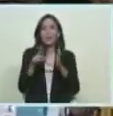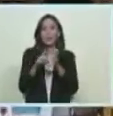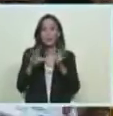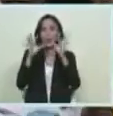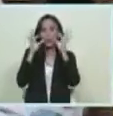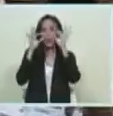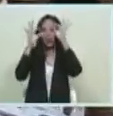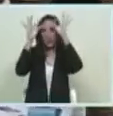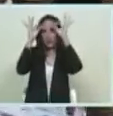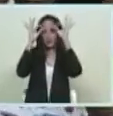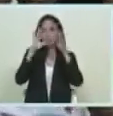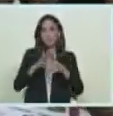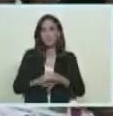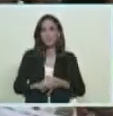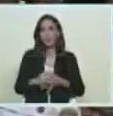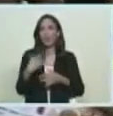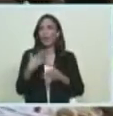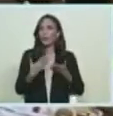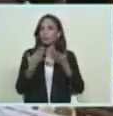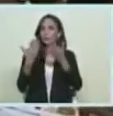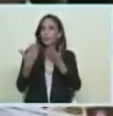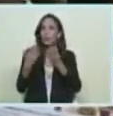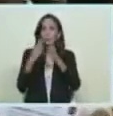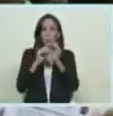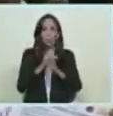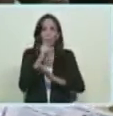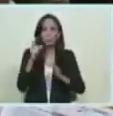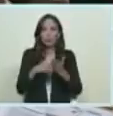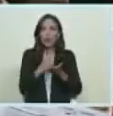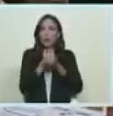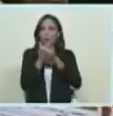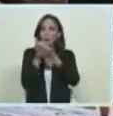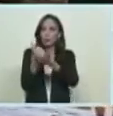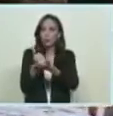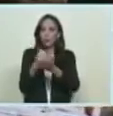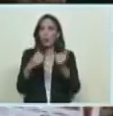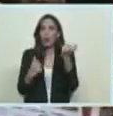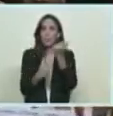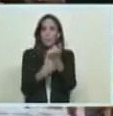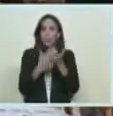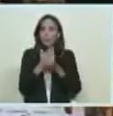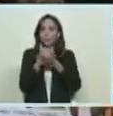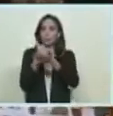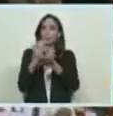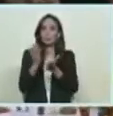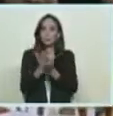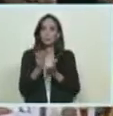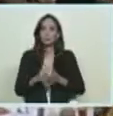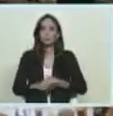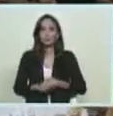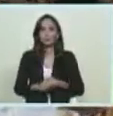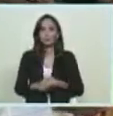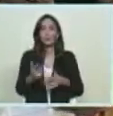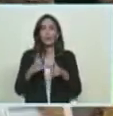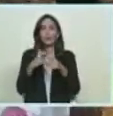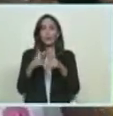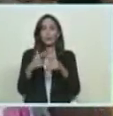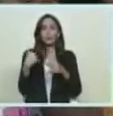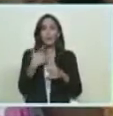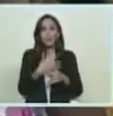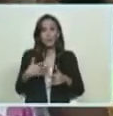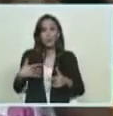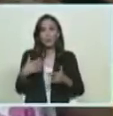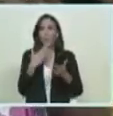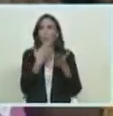Bello, de ofrecemos completamente nuestra ayuda y cuenta con nuestro apoyo. Entonces, presidente, una cosa que también